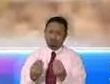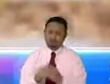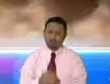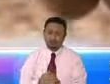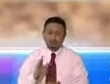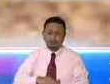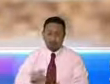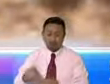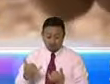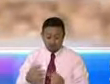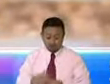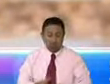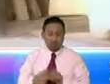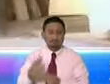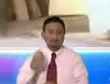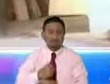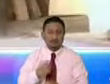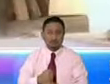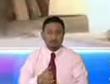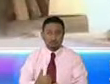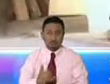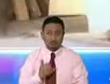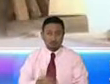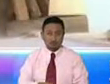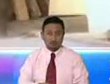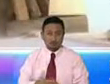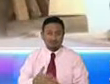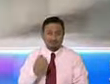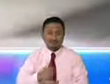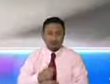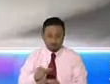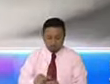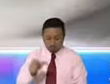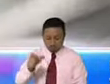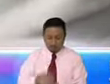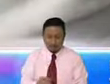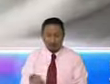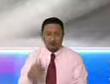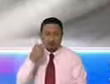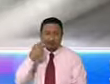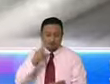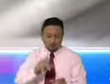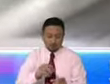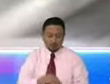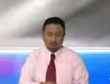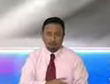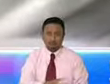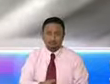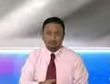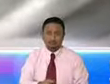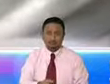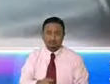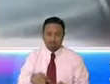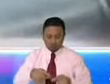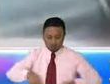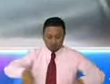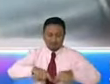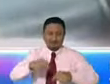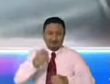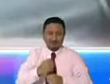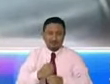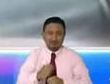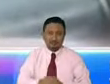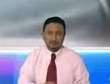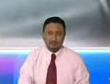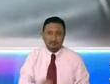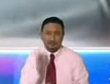hemos comenzado a trabajar. Soy artesano en bambú. Hago ceniceros, desde ceniceros, servilleteros, de ahí más grandes, va